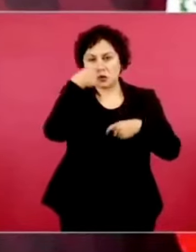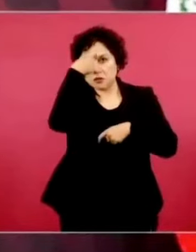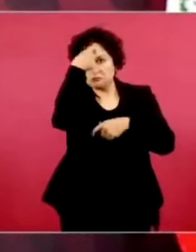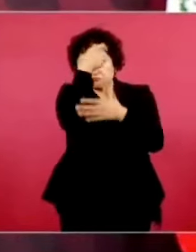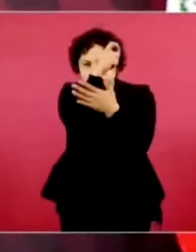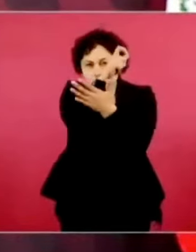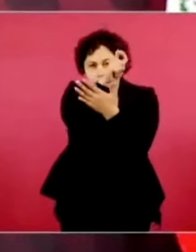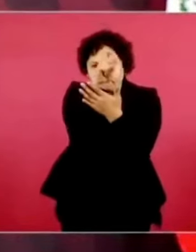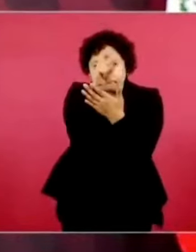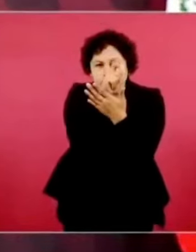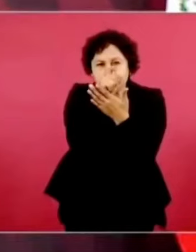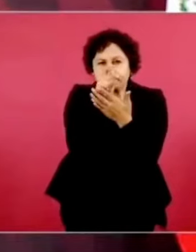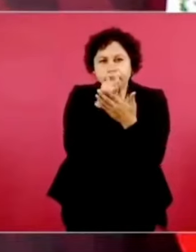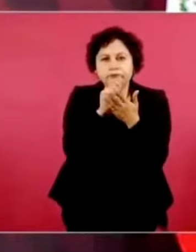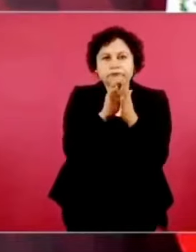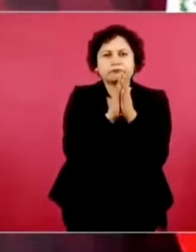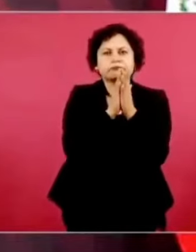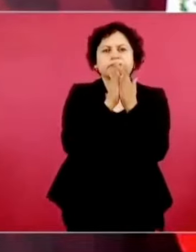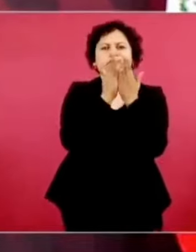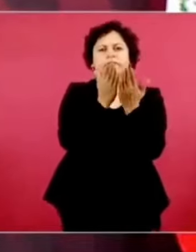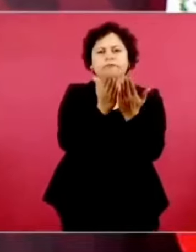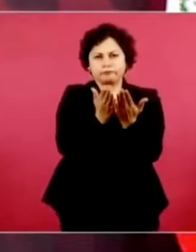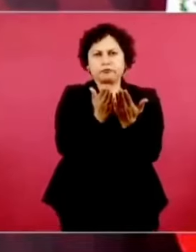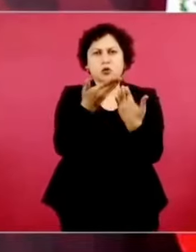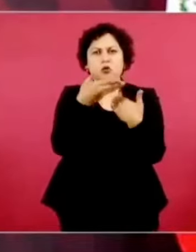del mundo,